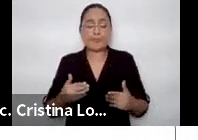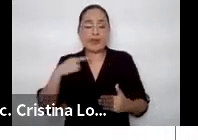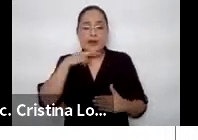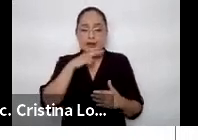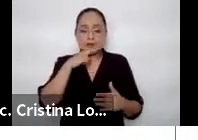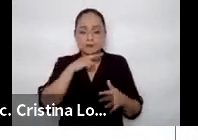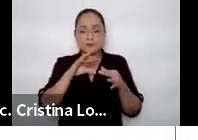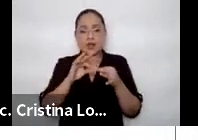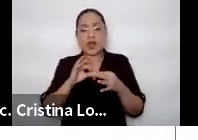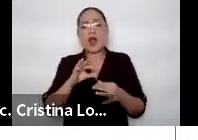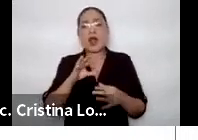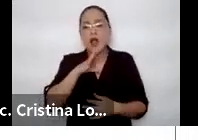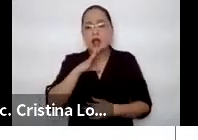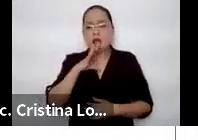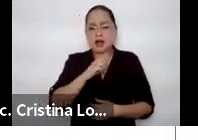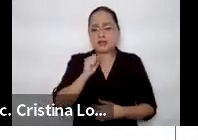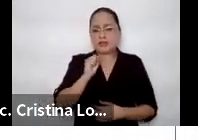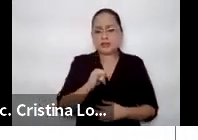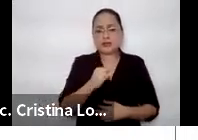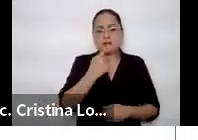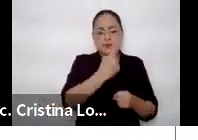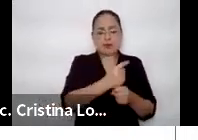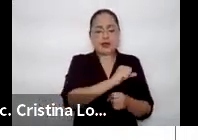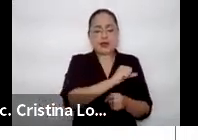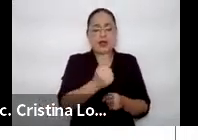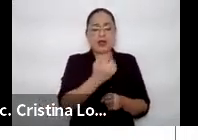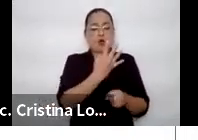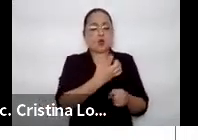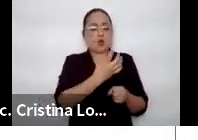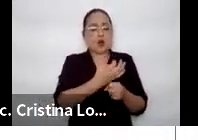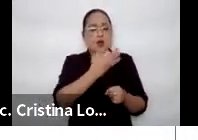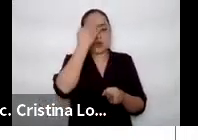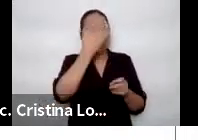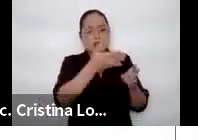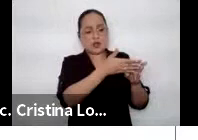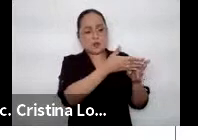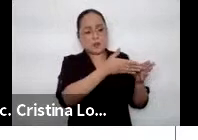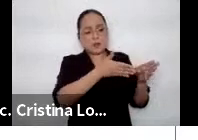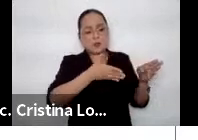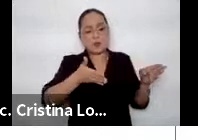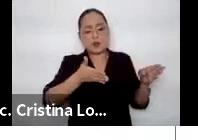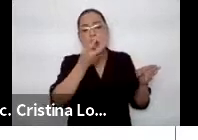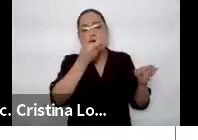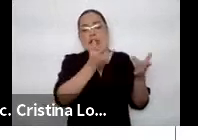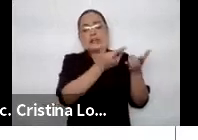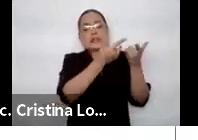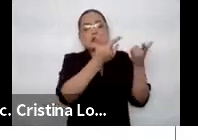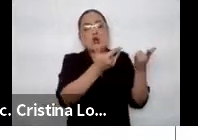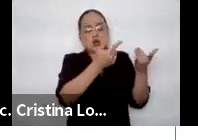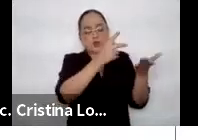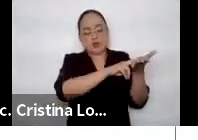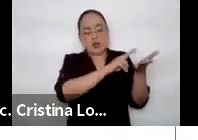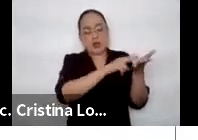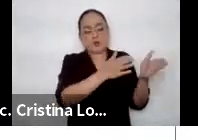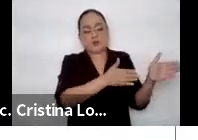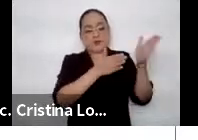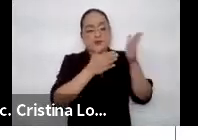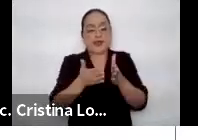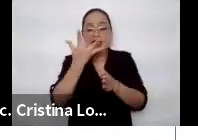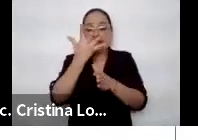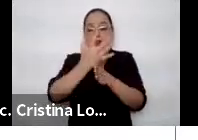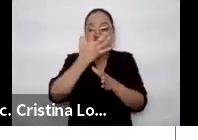que existen la primera a la cuarta época que conforman el periodo de jurisprudencia histórica, y a partir de la quinta